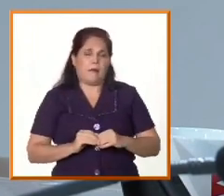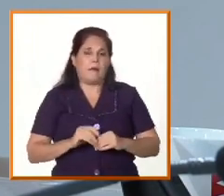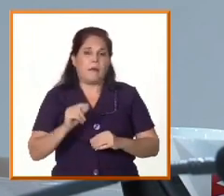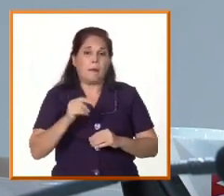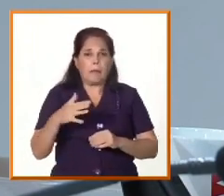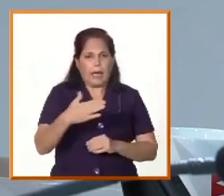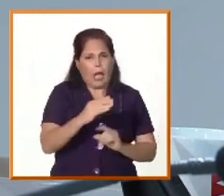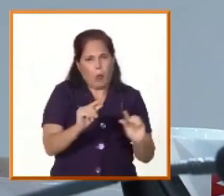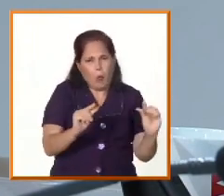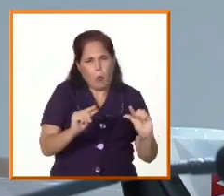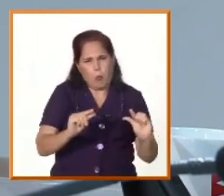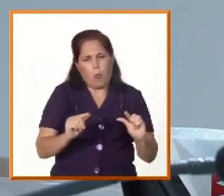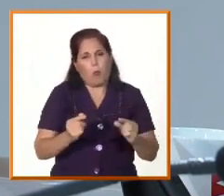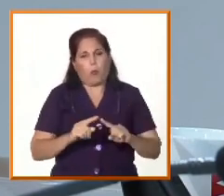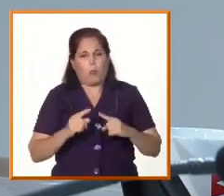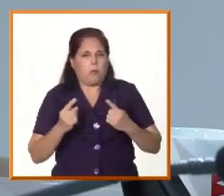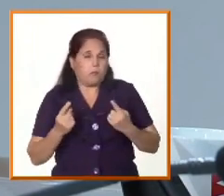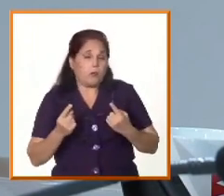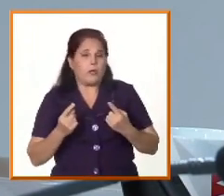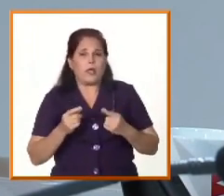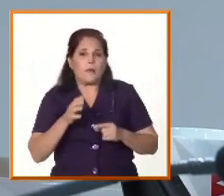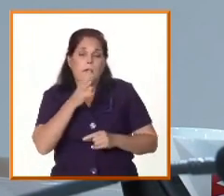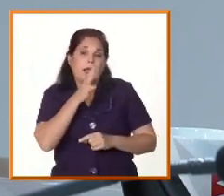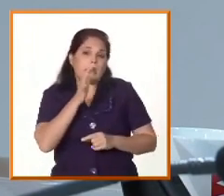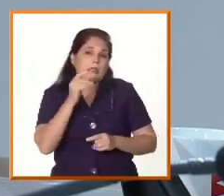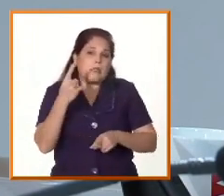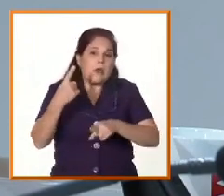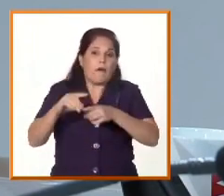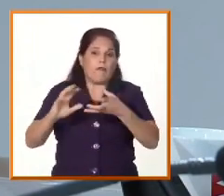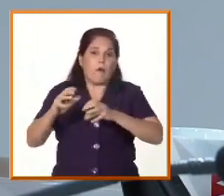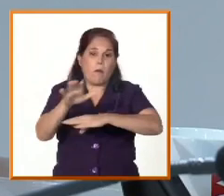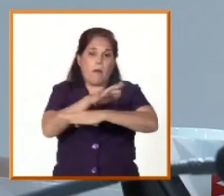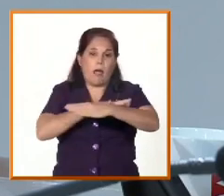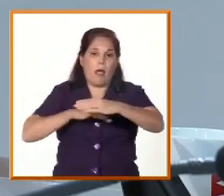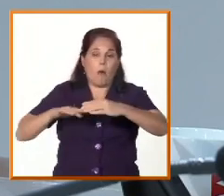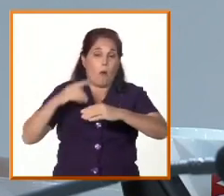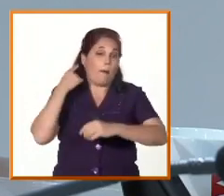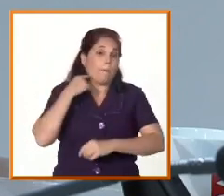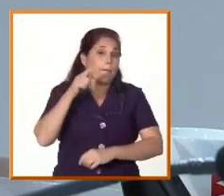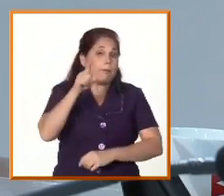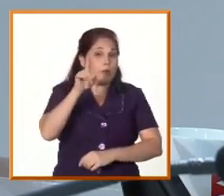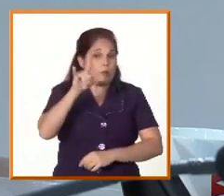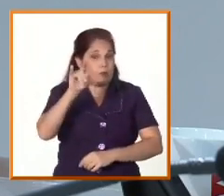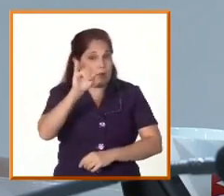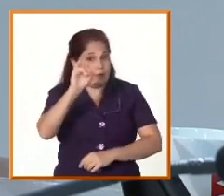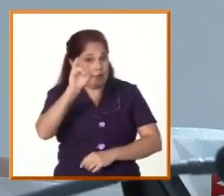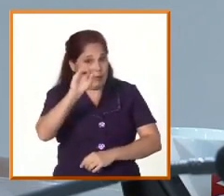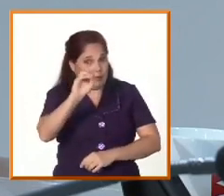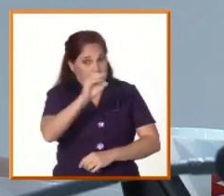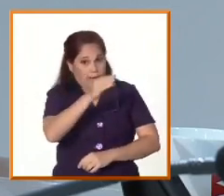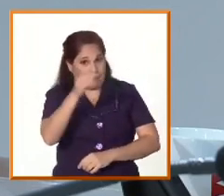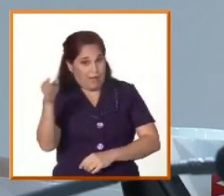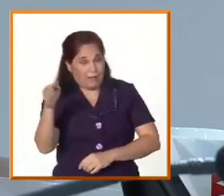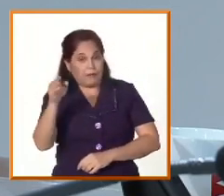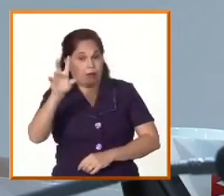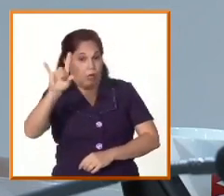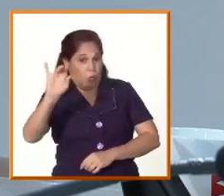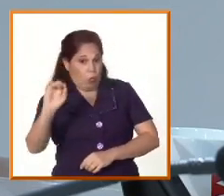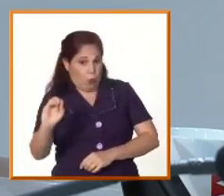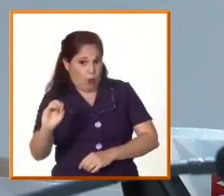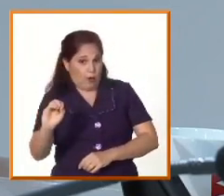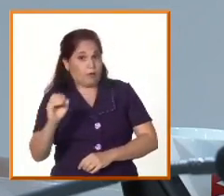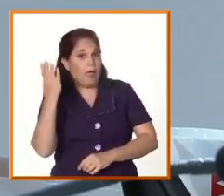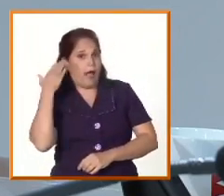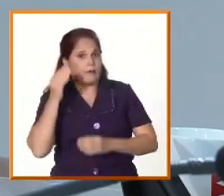esta demanda mencionar que entre los años 76 y el año 90 poseíamos una flota